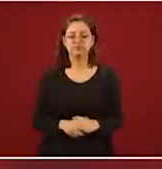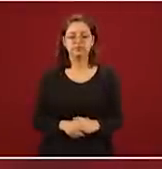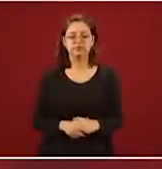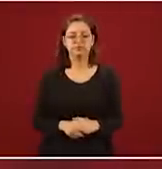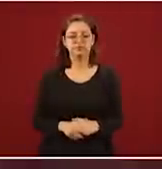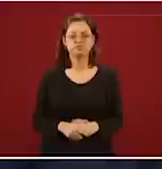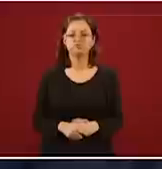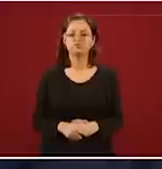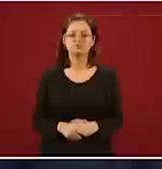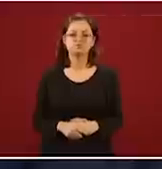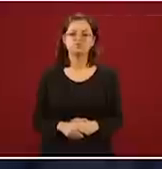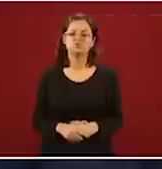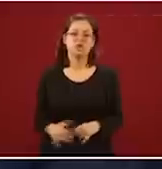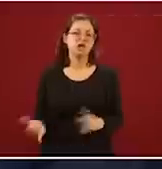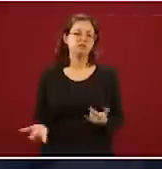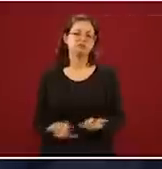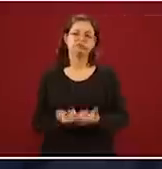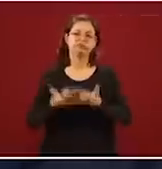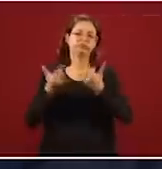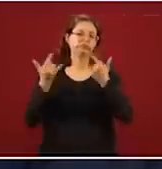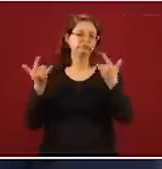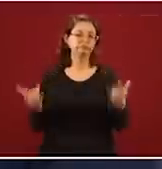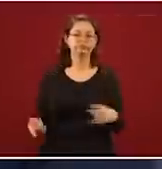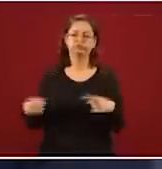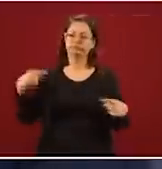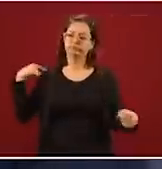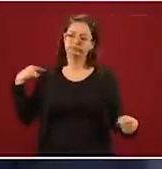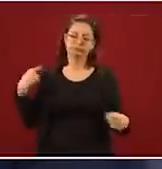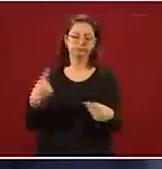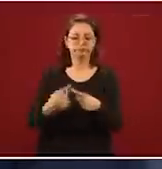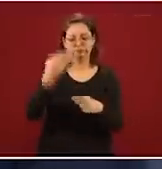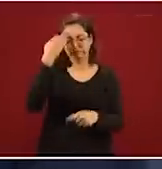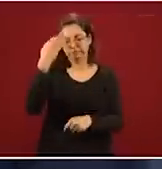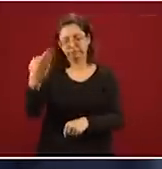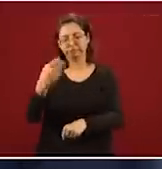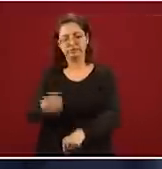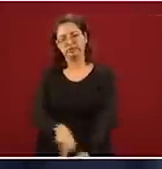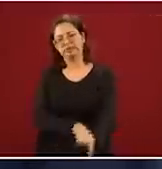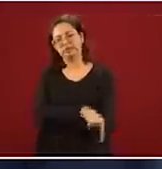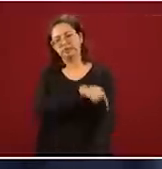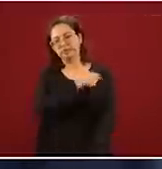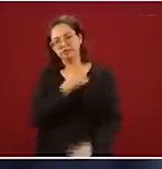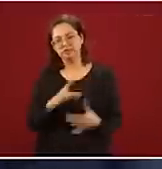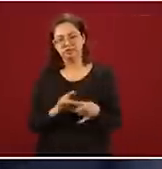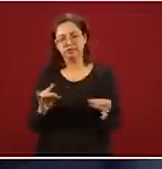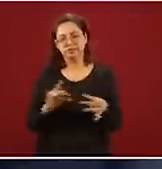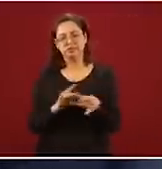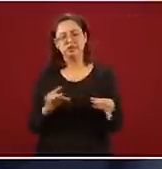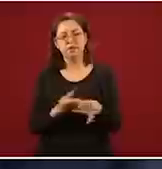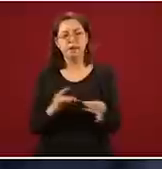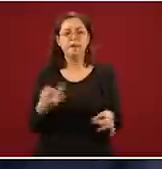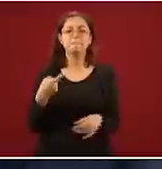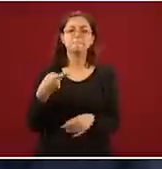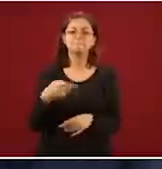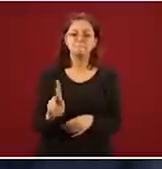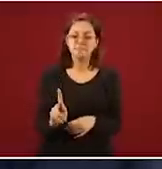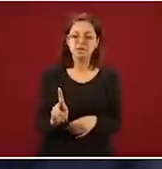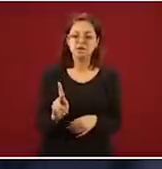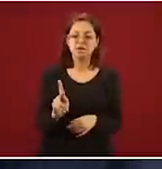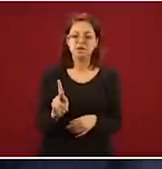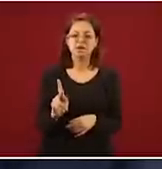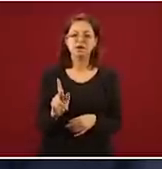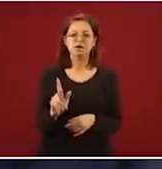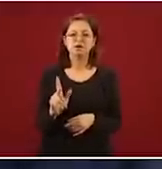Es una historia, ¿no?, que nos llevaría mucho tiempo aquí contar, pero lo cierto es